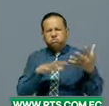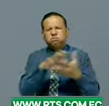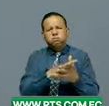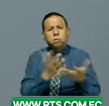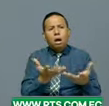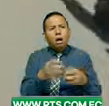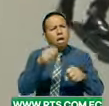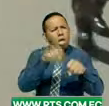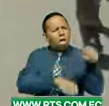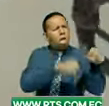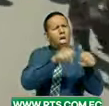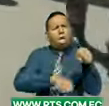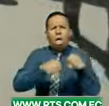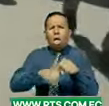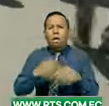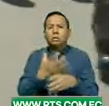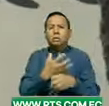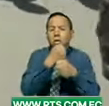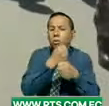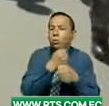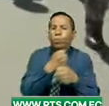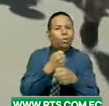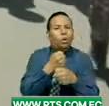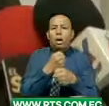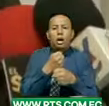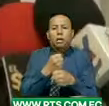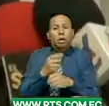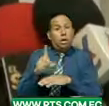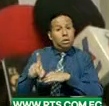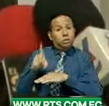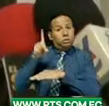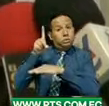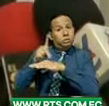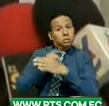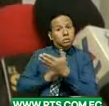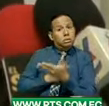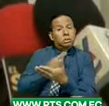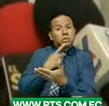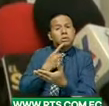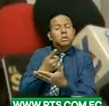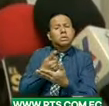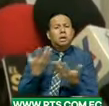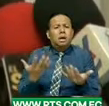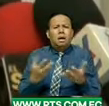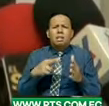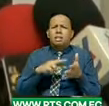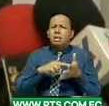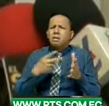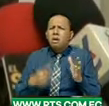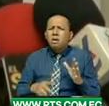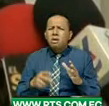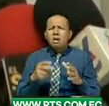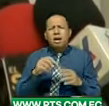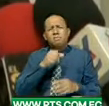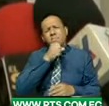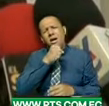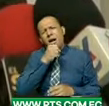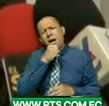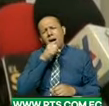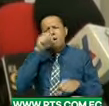SNAI indicó que esta problemática no es de recién. Tecnología obsoleta, dañada, que